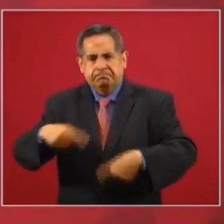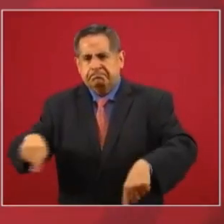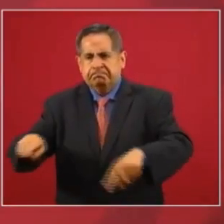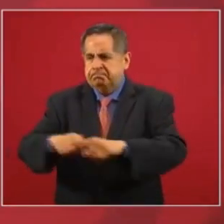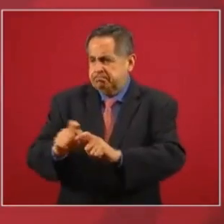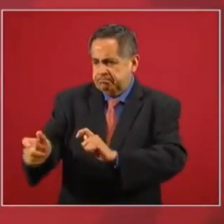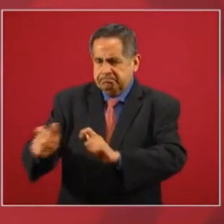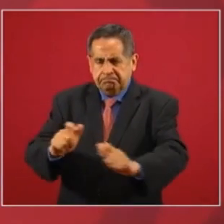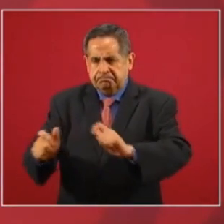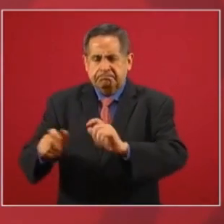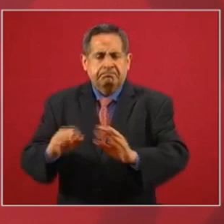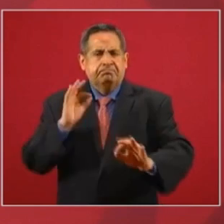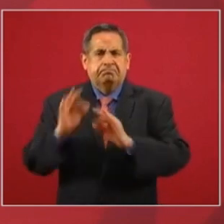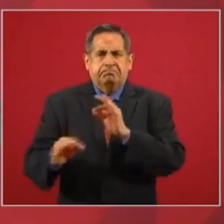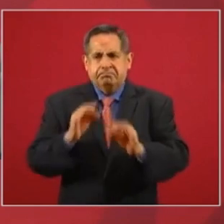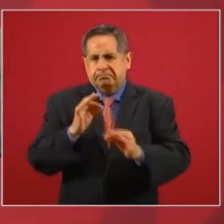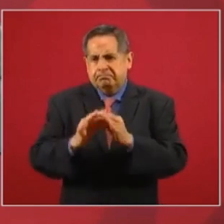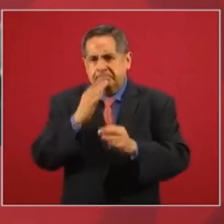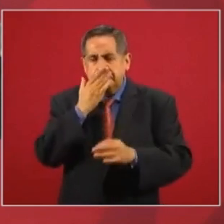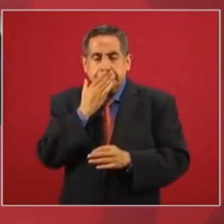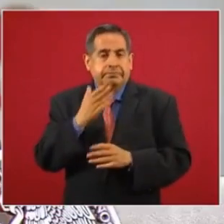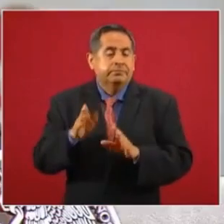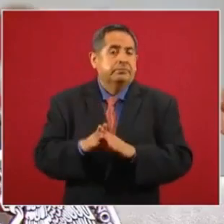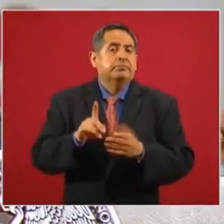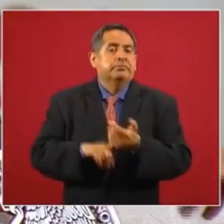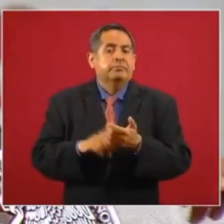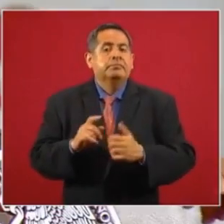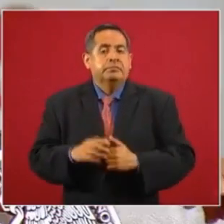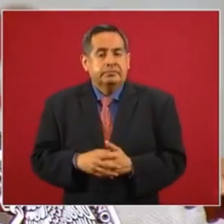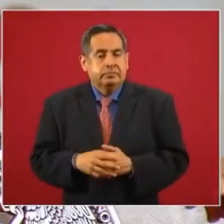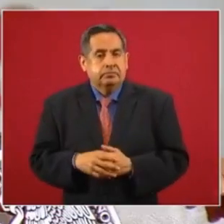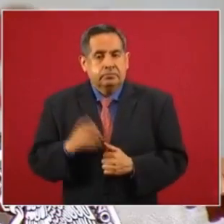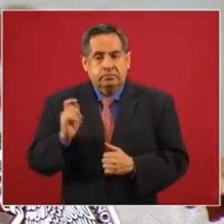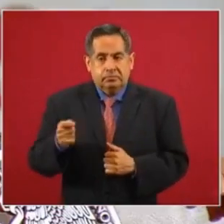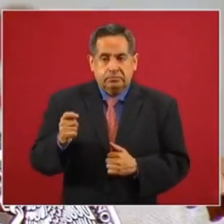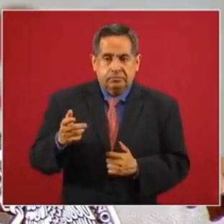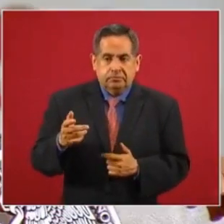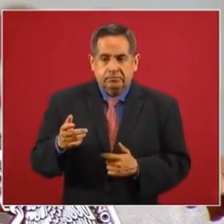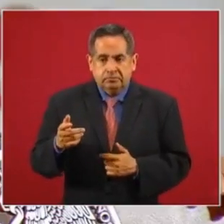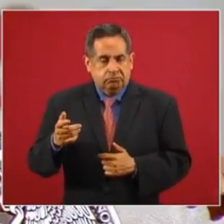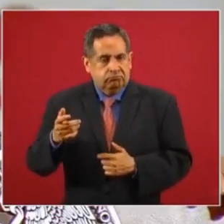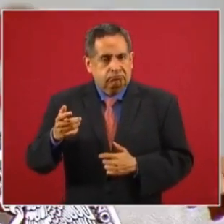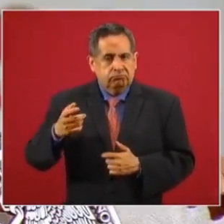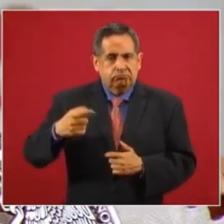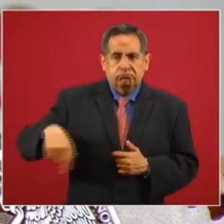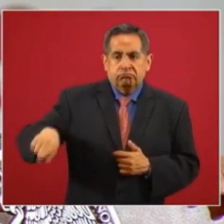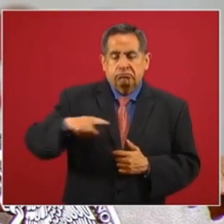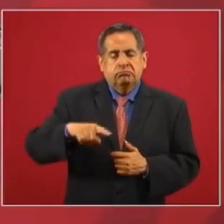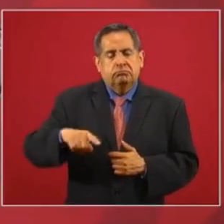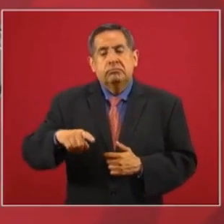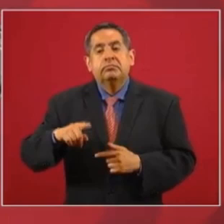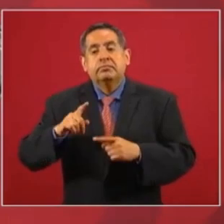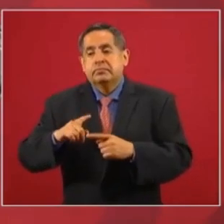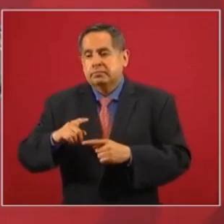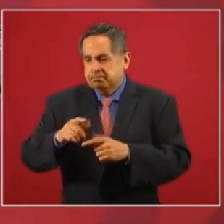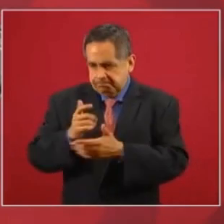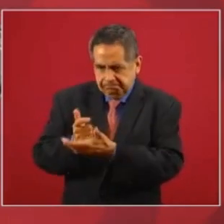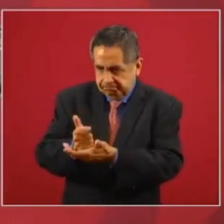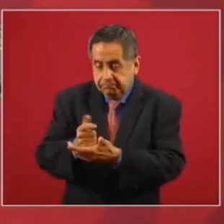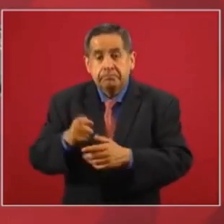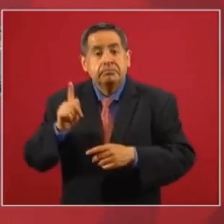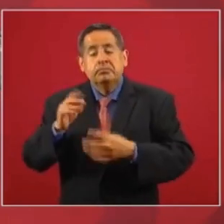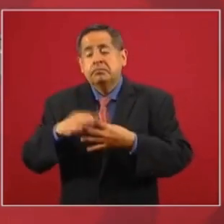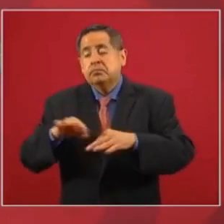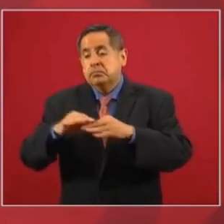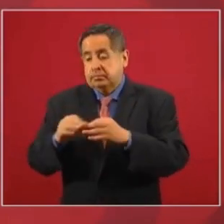esto se complementó con el apoyo de nuestros paisanos migrantes, que